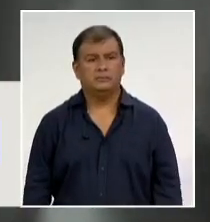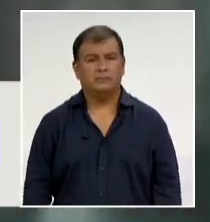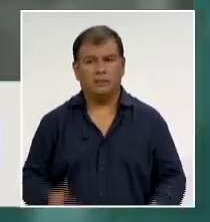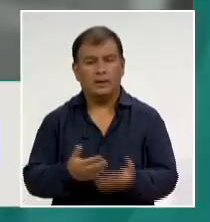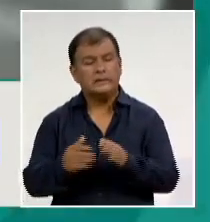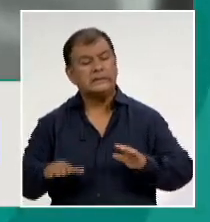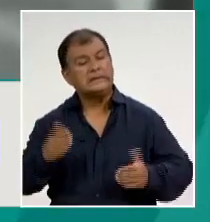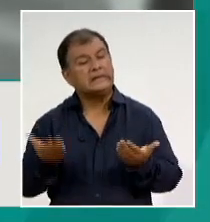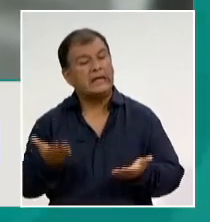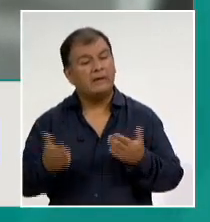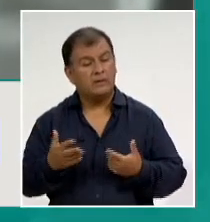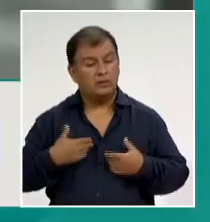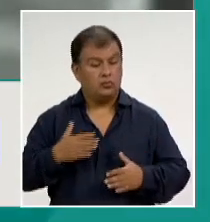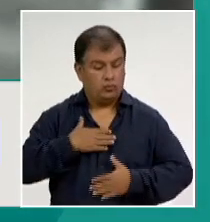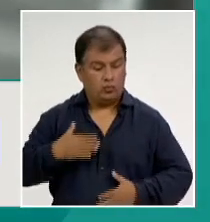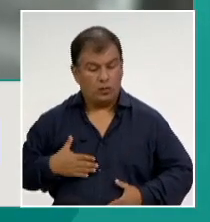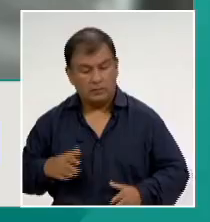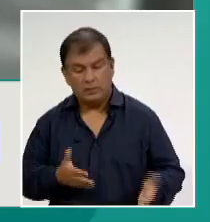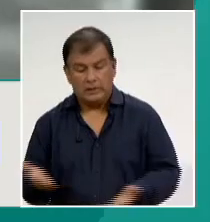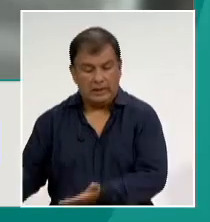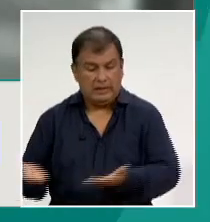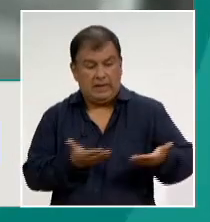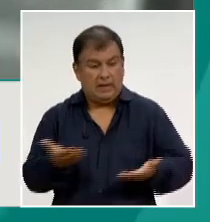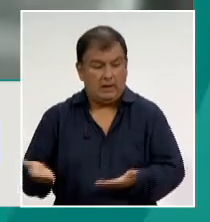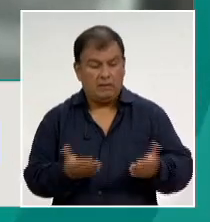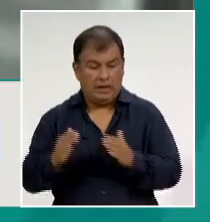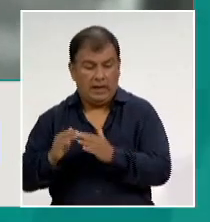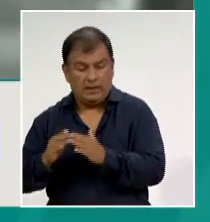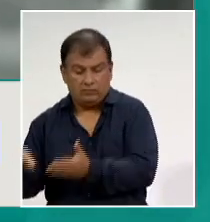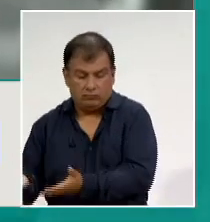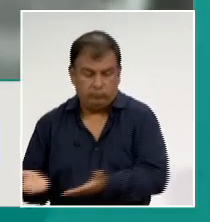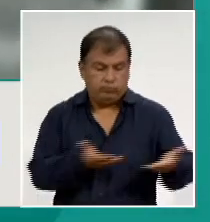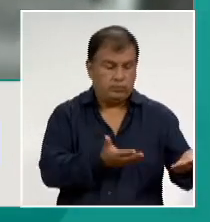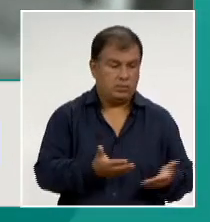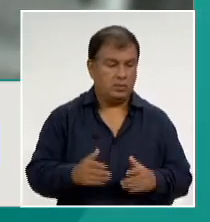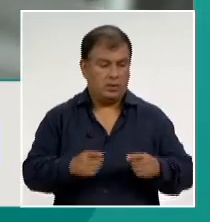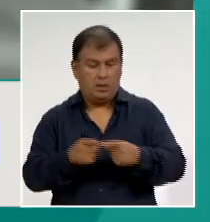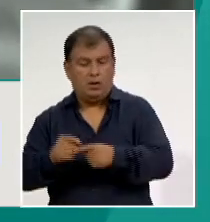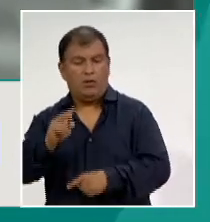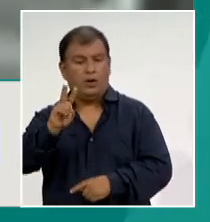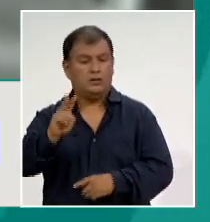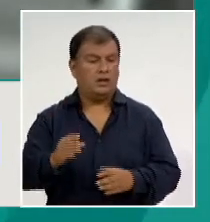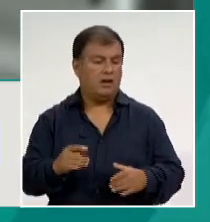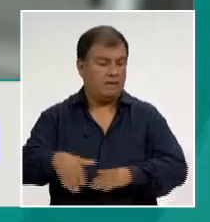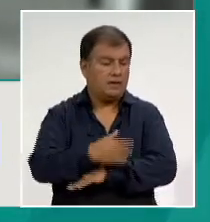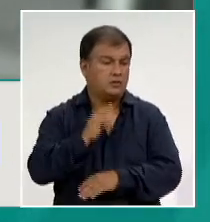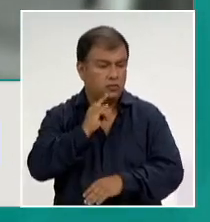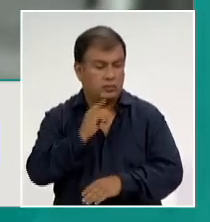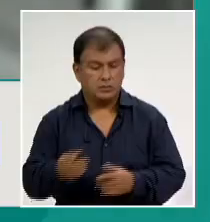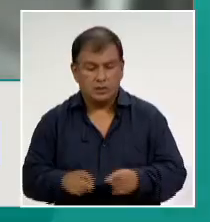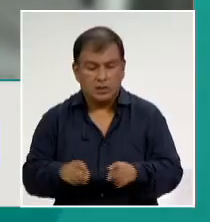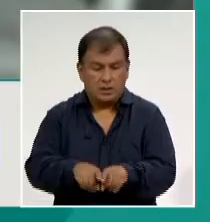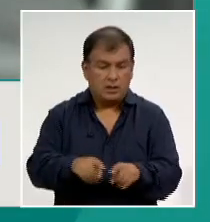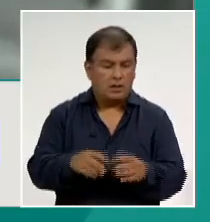Se presume que serían los cuerpos a esa hora retirados desde esta casa, exactamente la cuadra 2 de la avenida Estados Unidos. El vehículo,